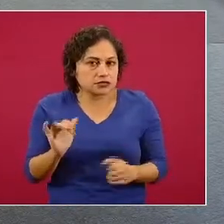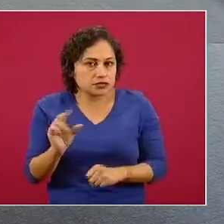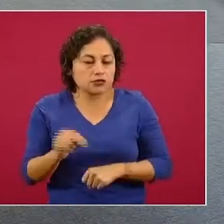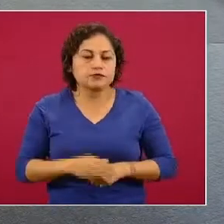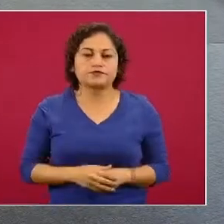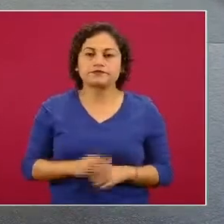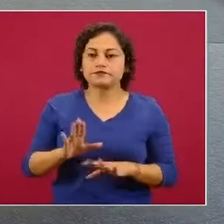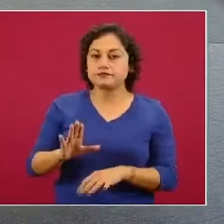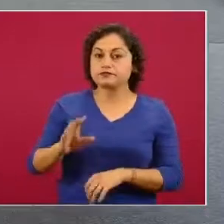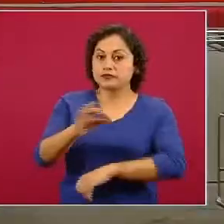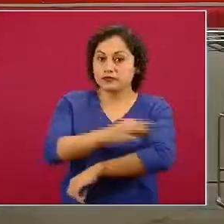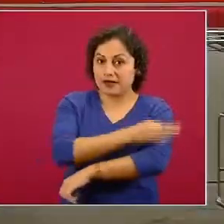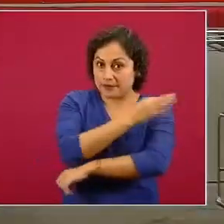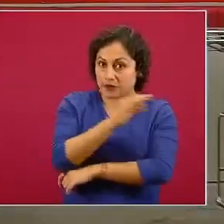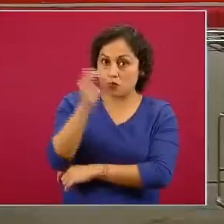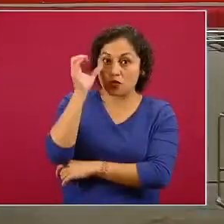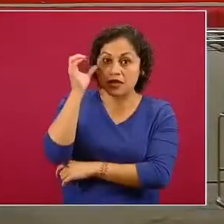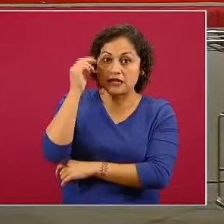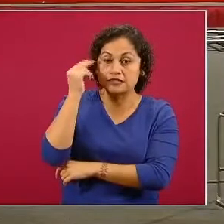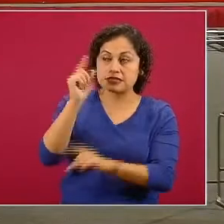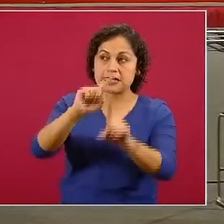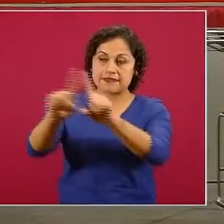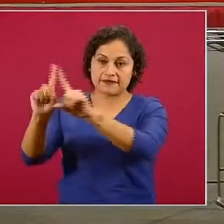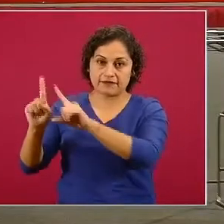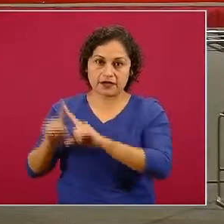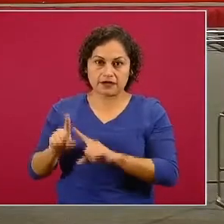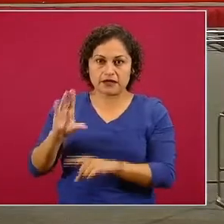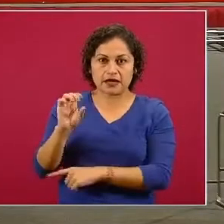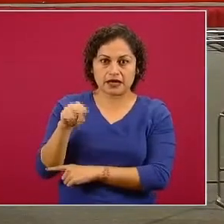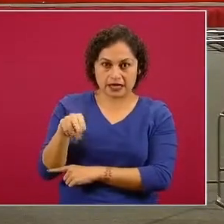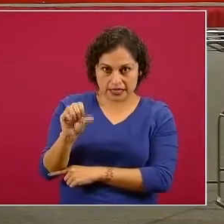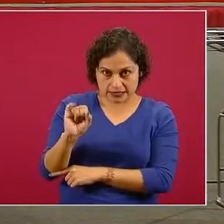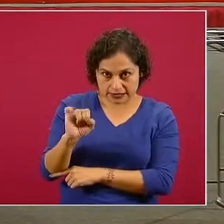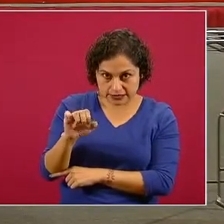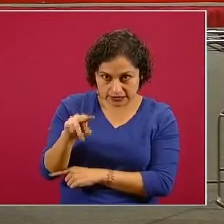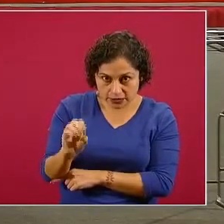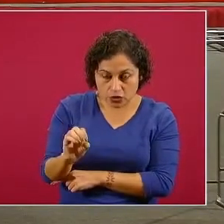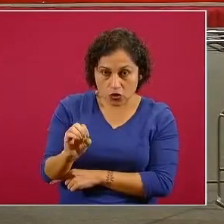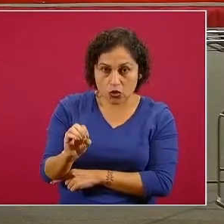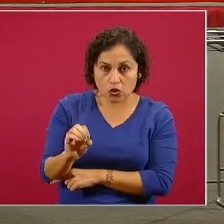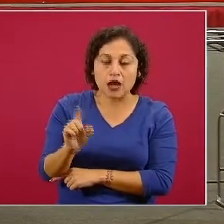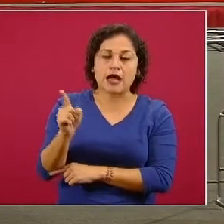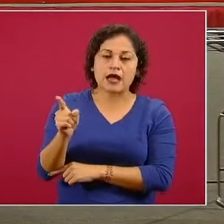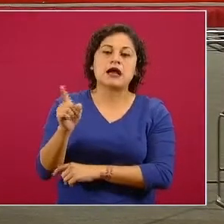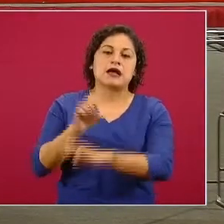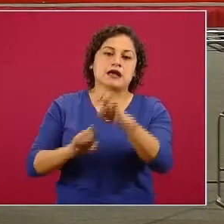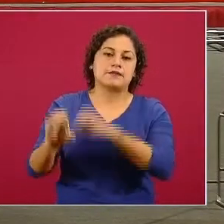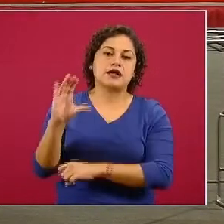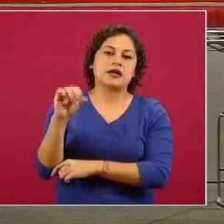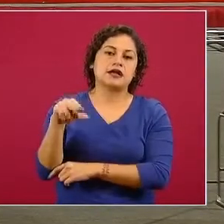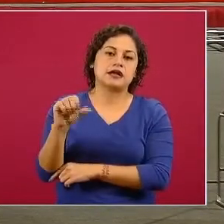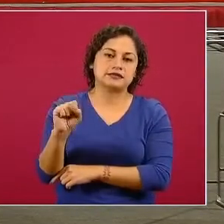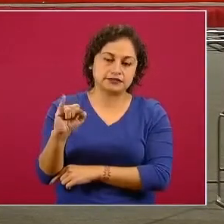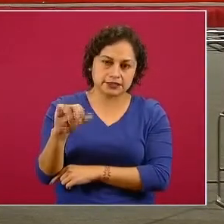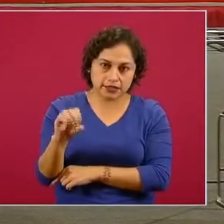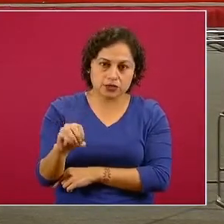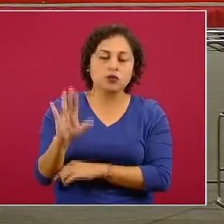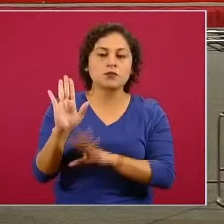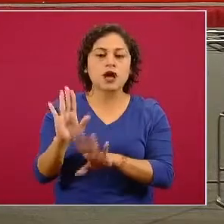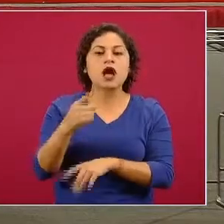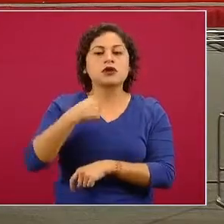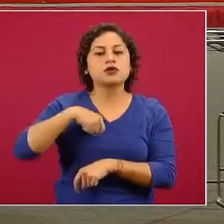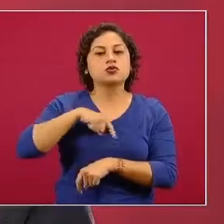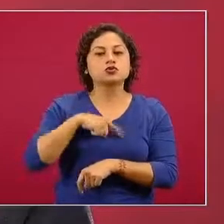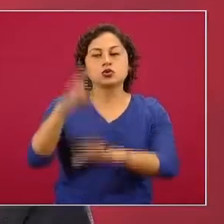la vacuna de CanSino, hay varias vacunas chinas, en este caso CanSino. Para México es la compañía CanSino. Efectivamente,